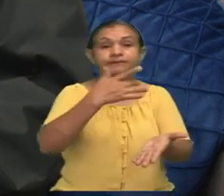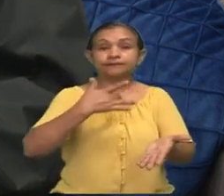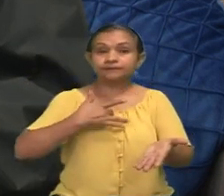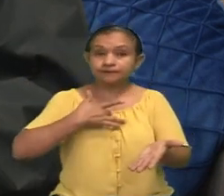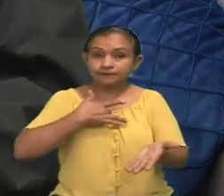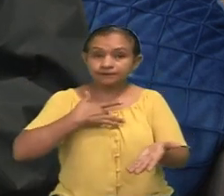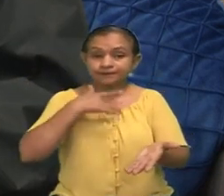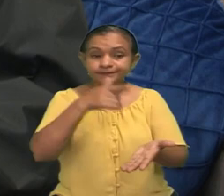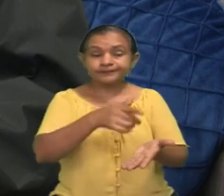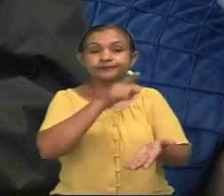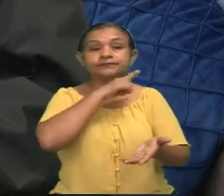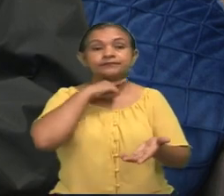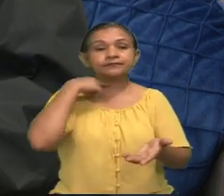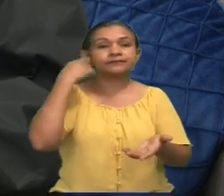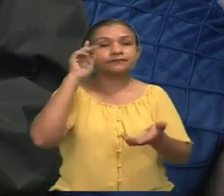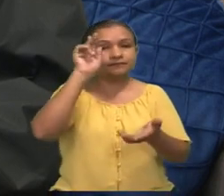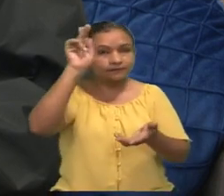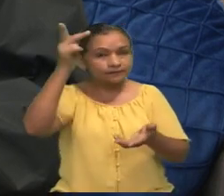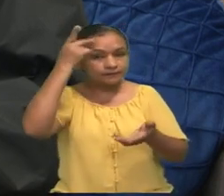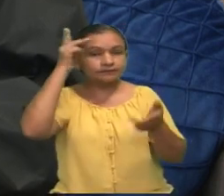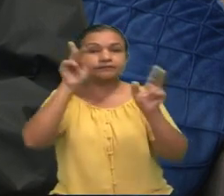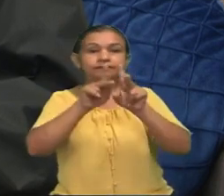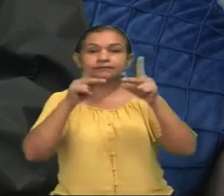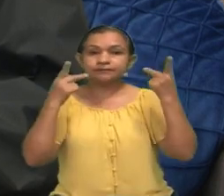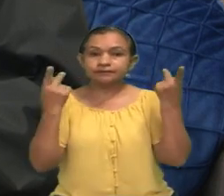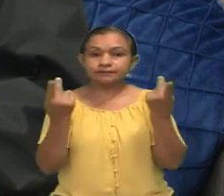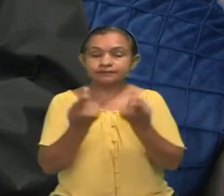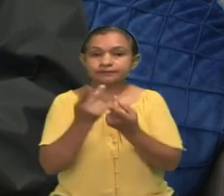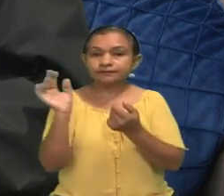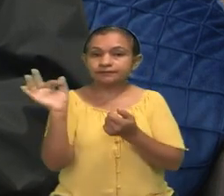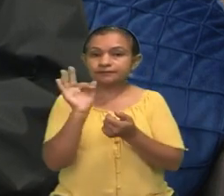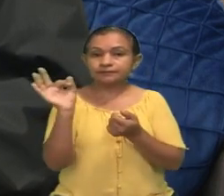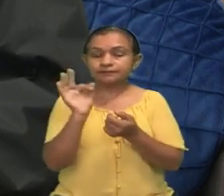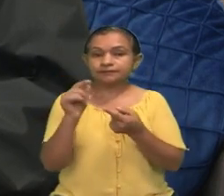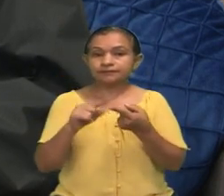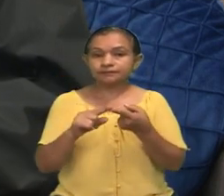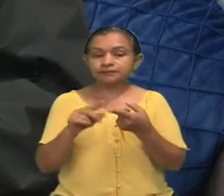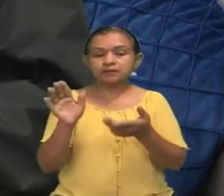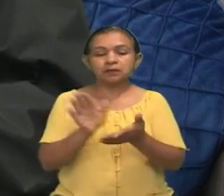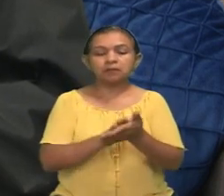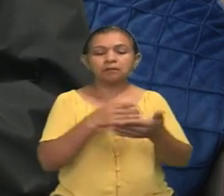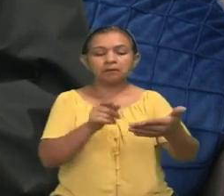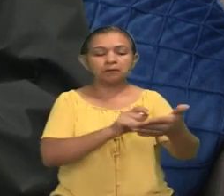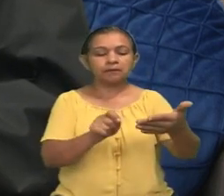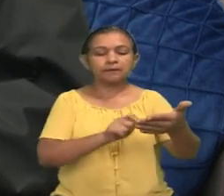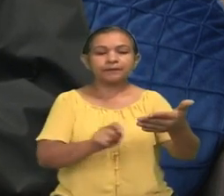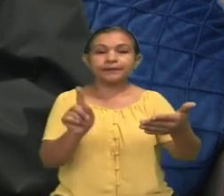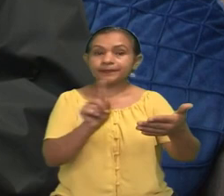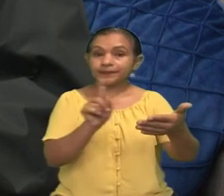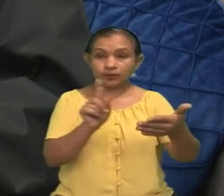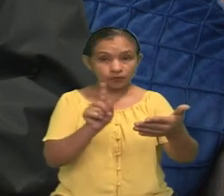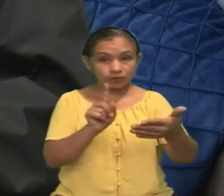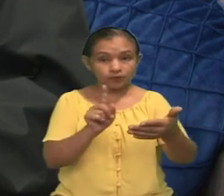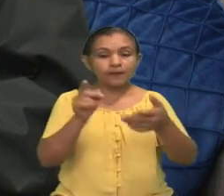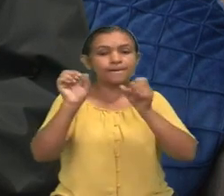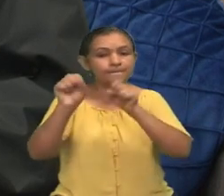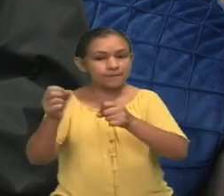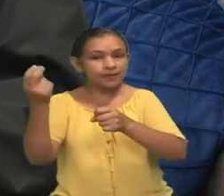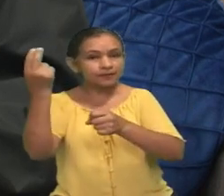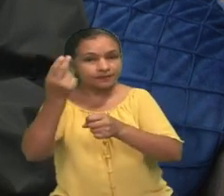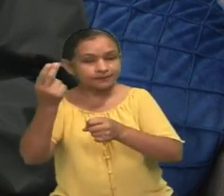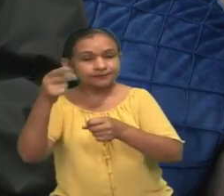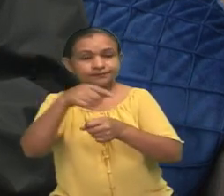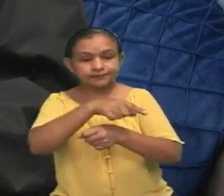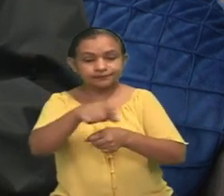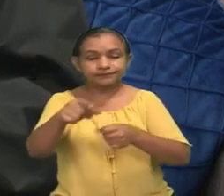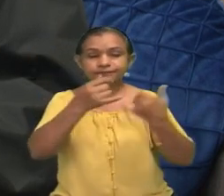necesarios para hacer realidad la política pública, de tal manera que no se quede solamente en el papel, sino que se puede implementar. Y también crear